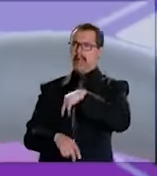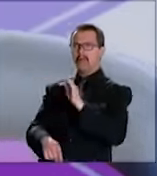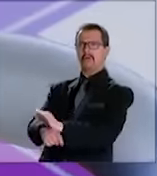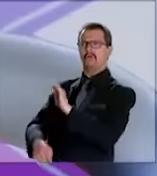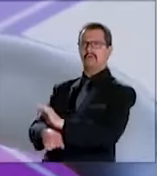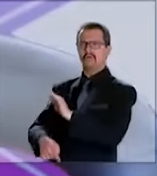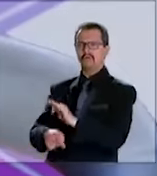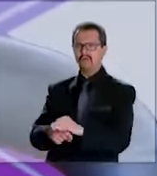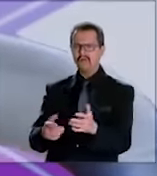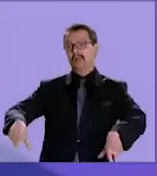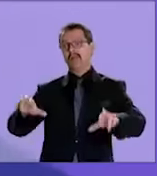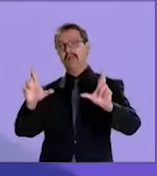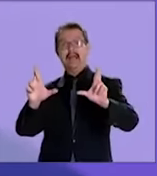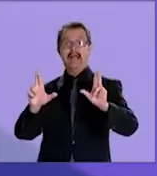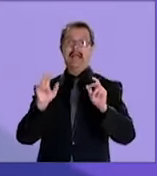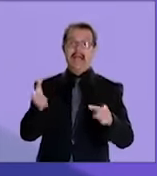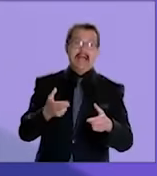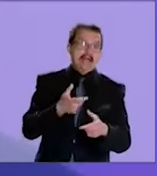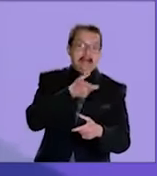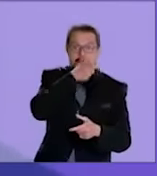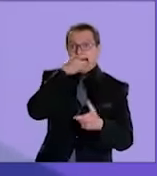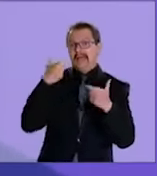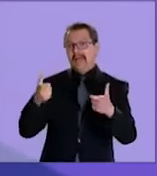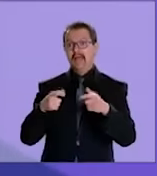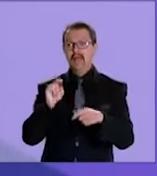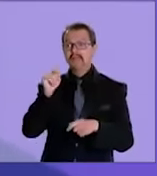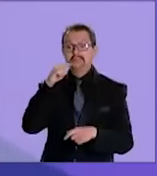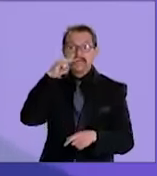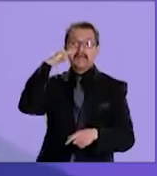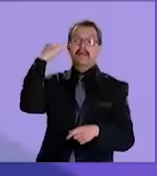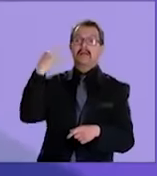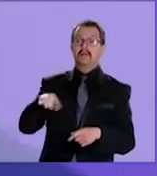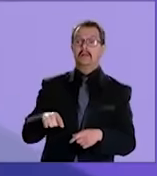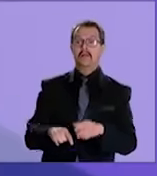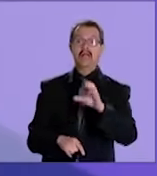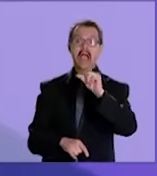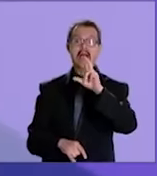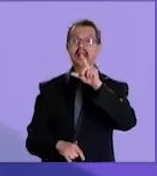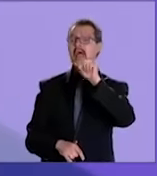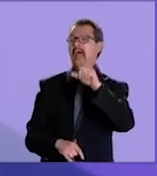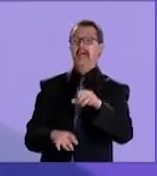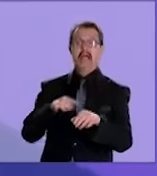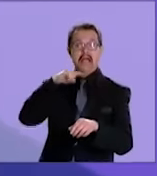son unos hipócritas. Ricky Riquín Canallín.